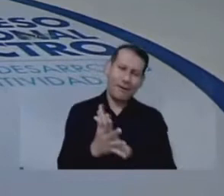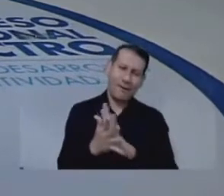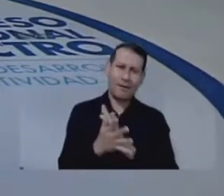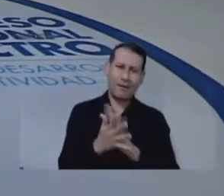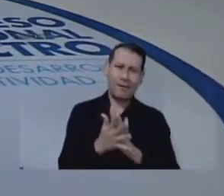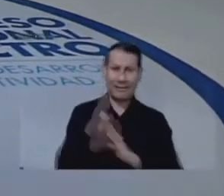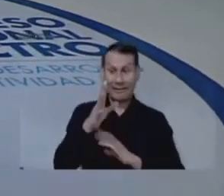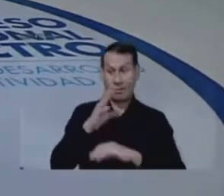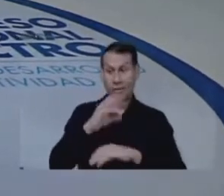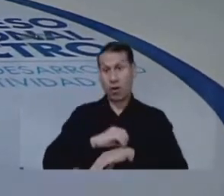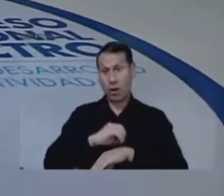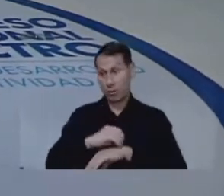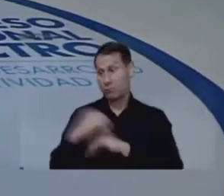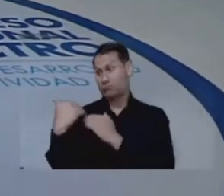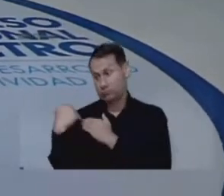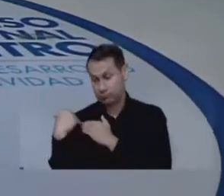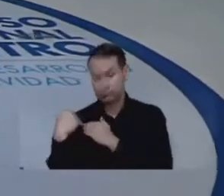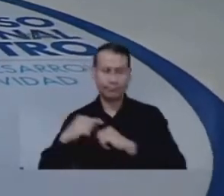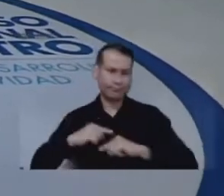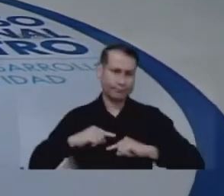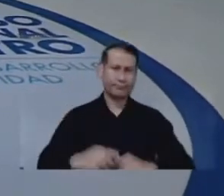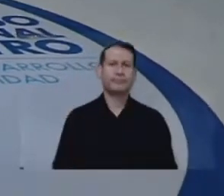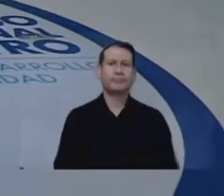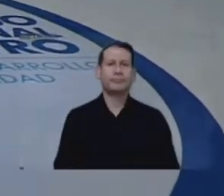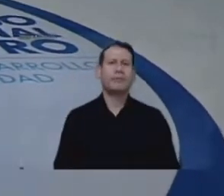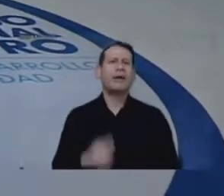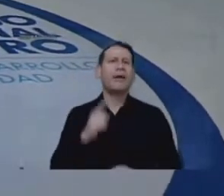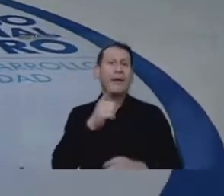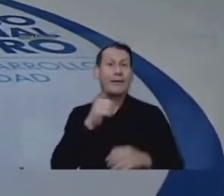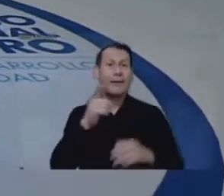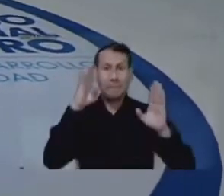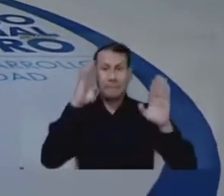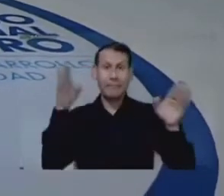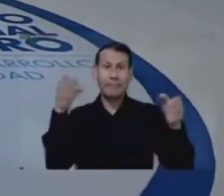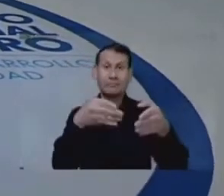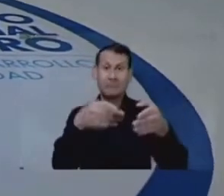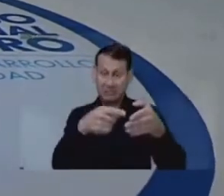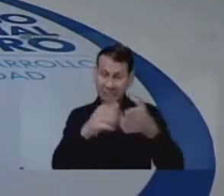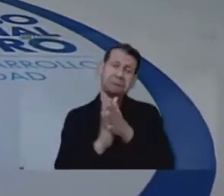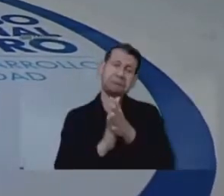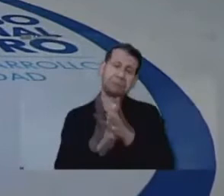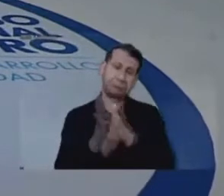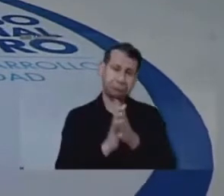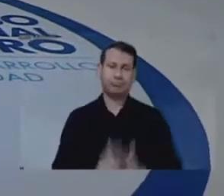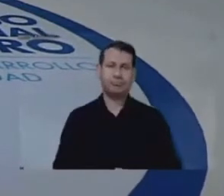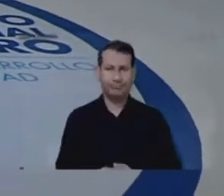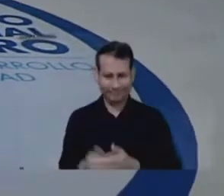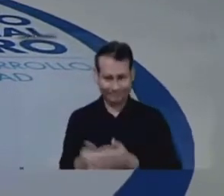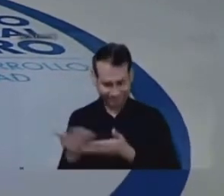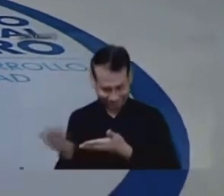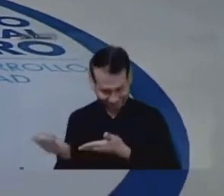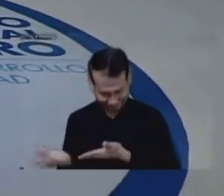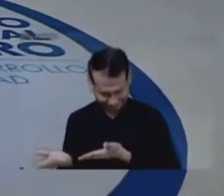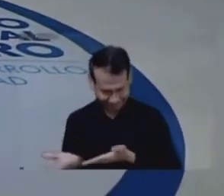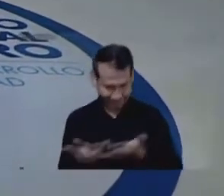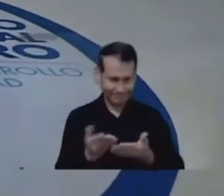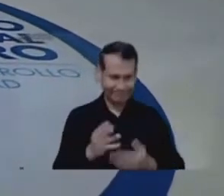contando su perspectiva en la materia. Entonces, voy a darle paso a Viviana,